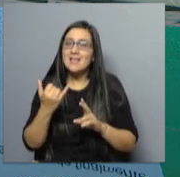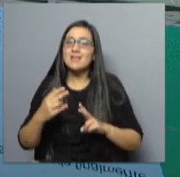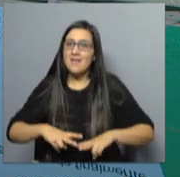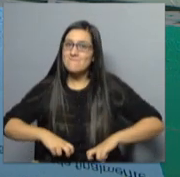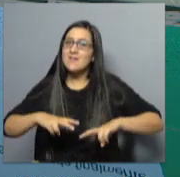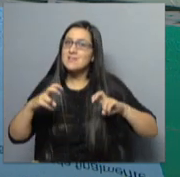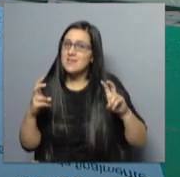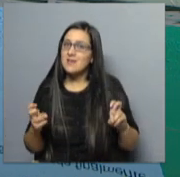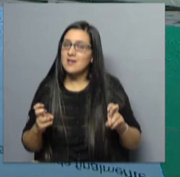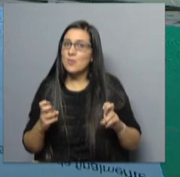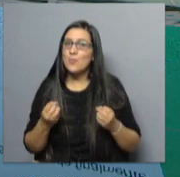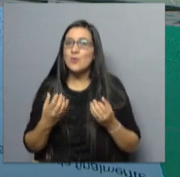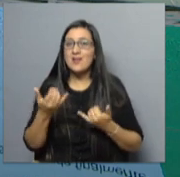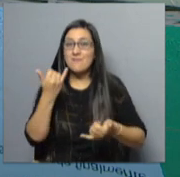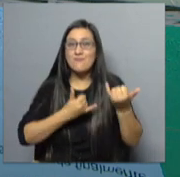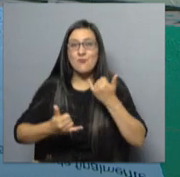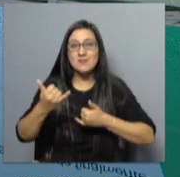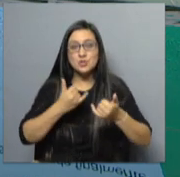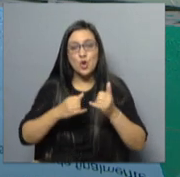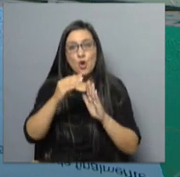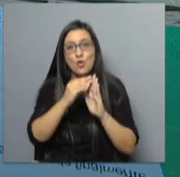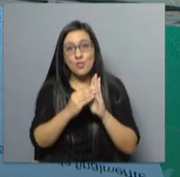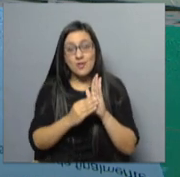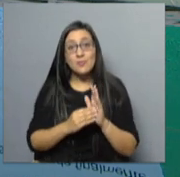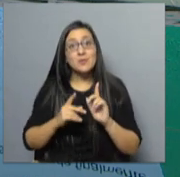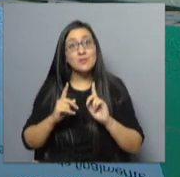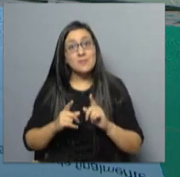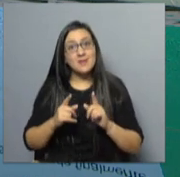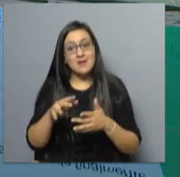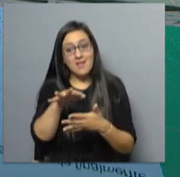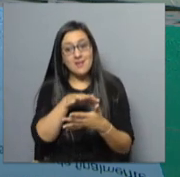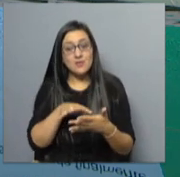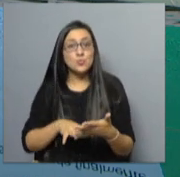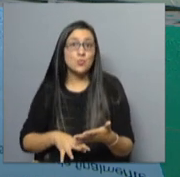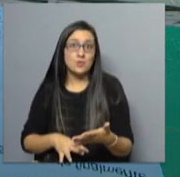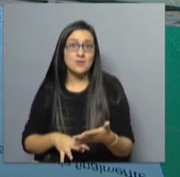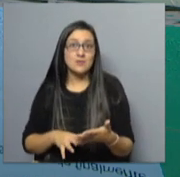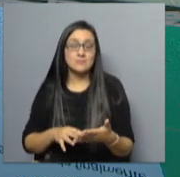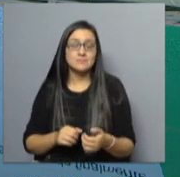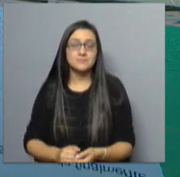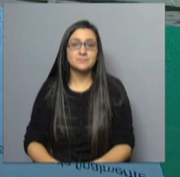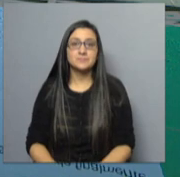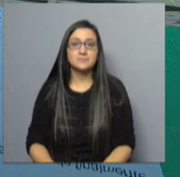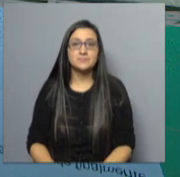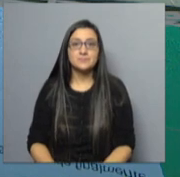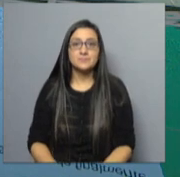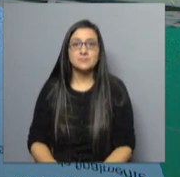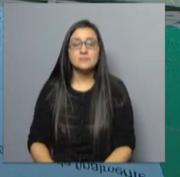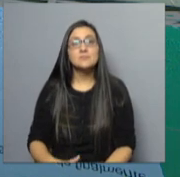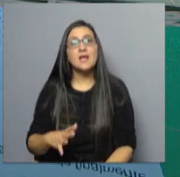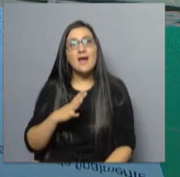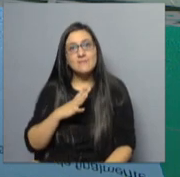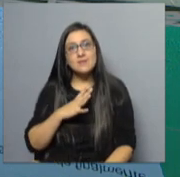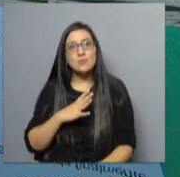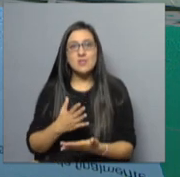la cuestión de la información la cuestión de los datos pero además la cuestión de la lectura que se puede hacer de los datos que es otro capítulo tuvimos un